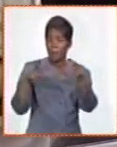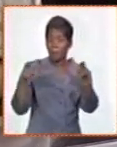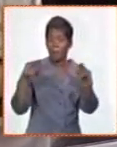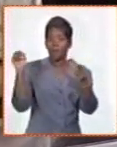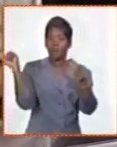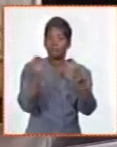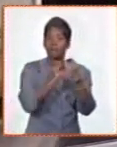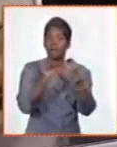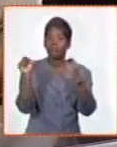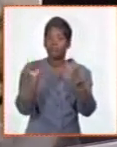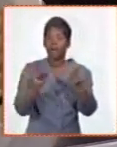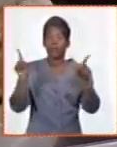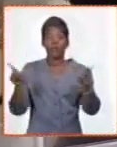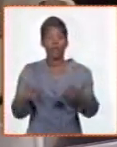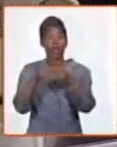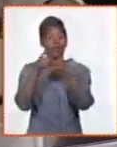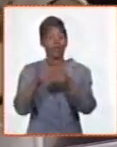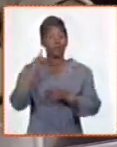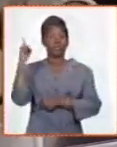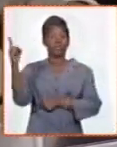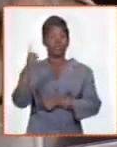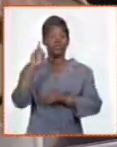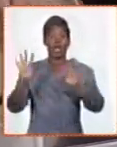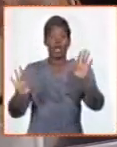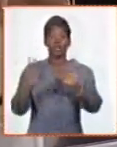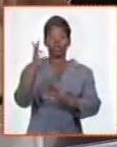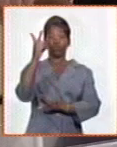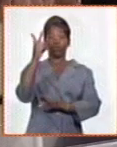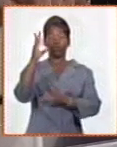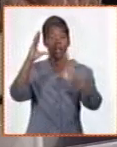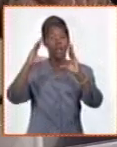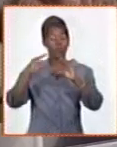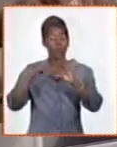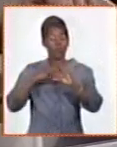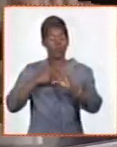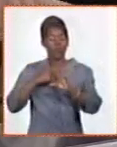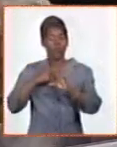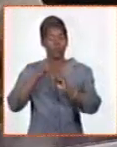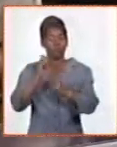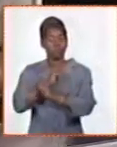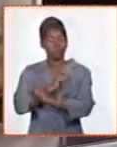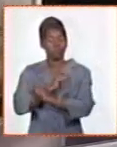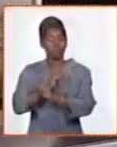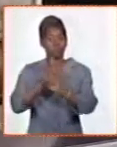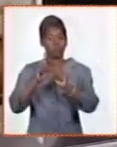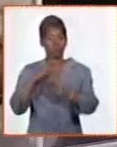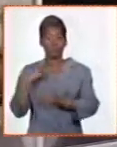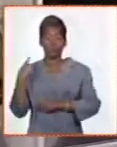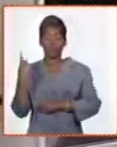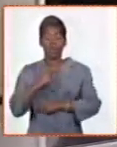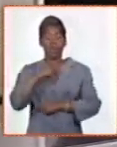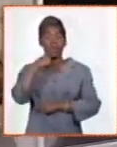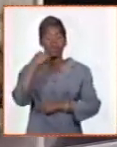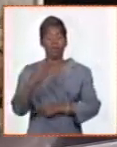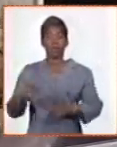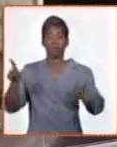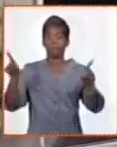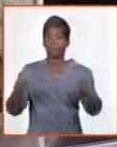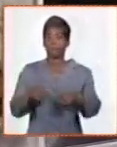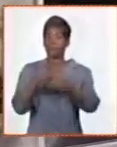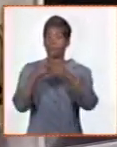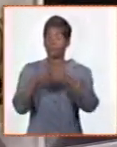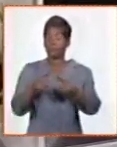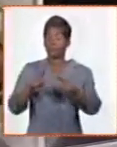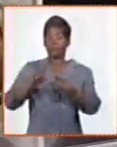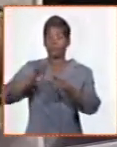a las 12 de la noche. Pero era como si un hilo hubiera seguido aquello que habíamos visto allí, después con el espectáculo que yo presento